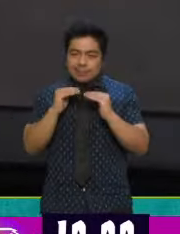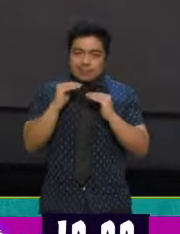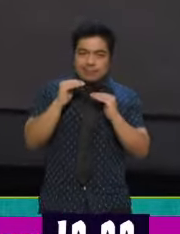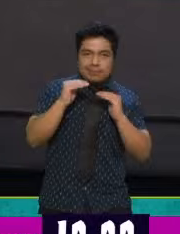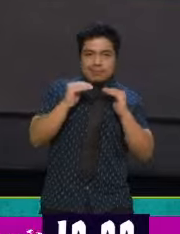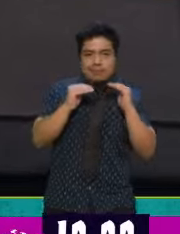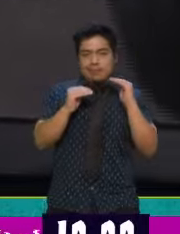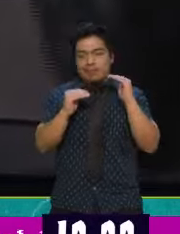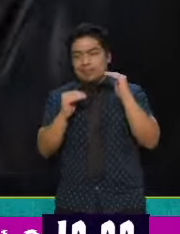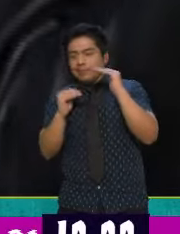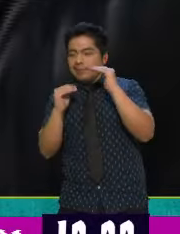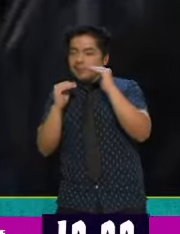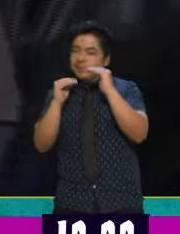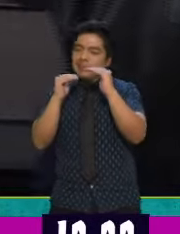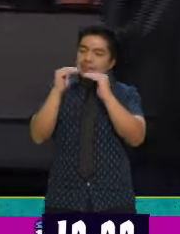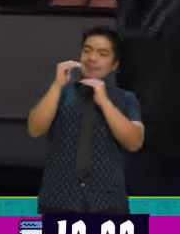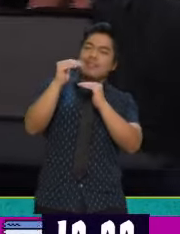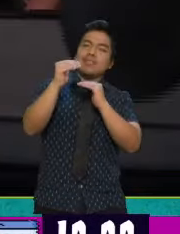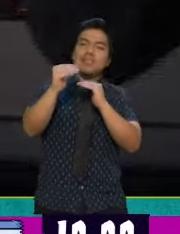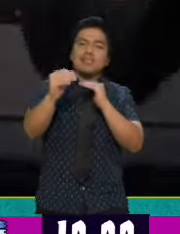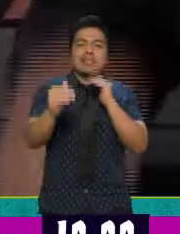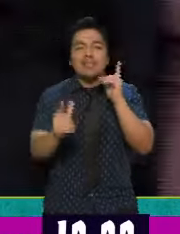inicio el viaje con astucia,